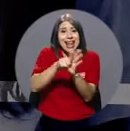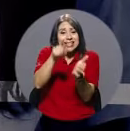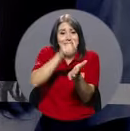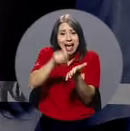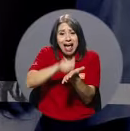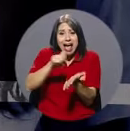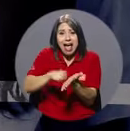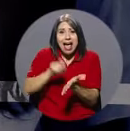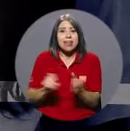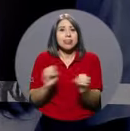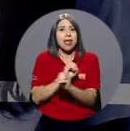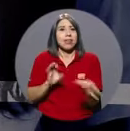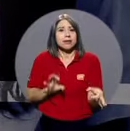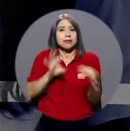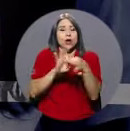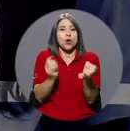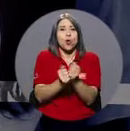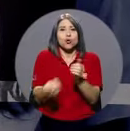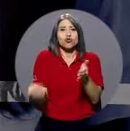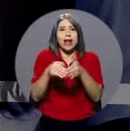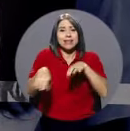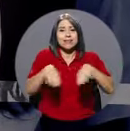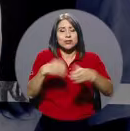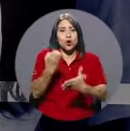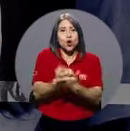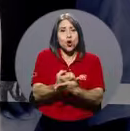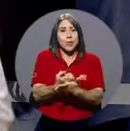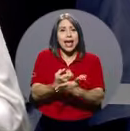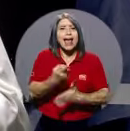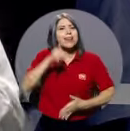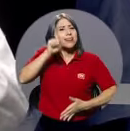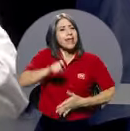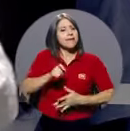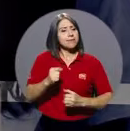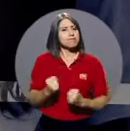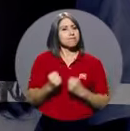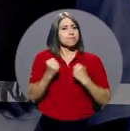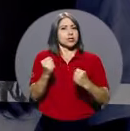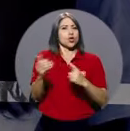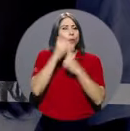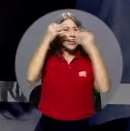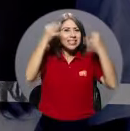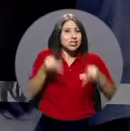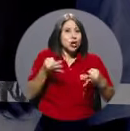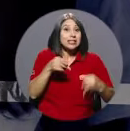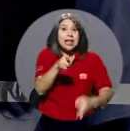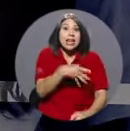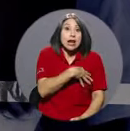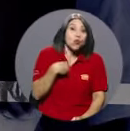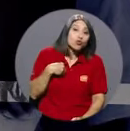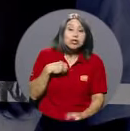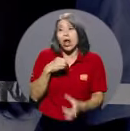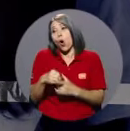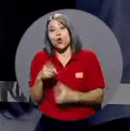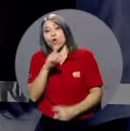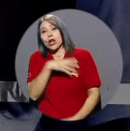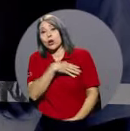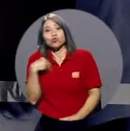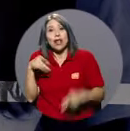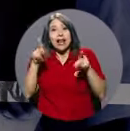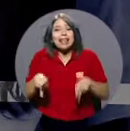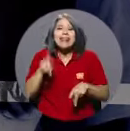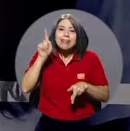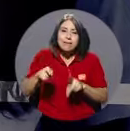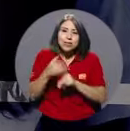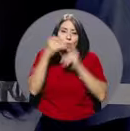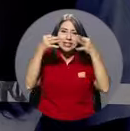nada que ver con la reactivación económica. Aquí hay que tener, digamos, la valentía de tomar decisiones, guste o no le guste a la